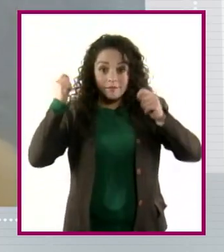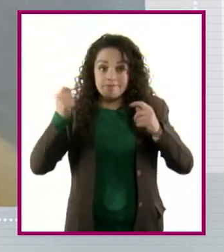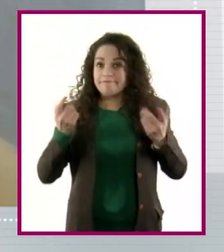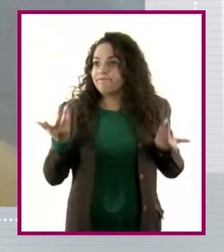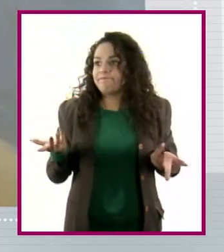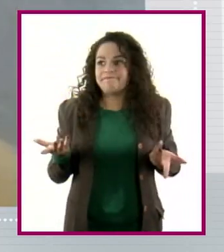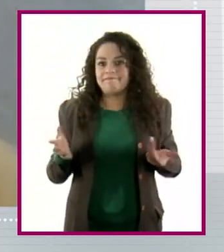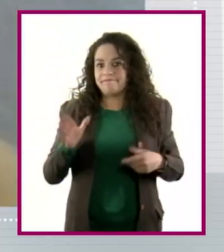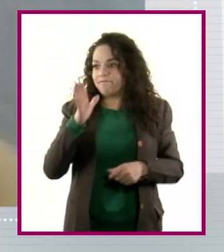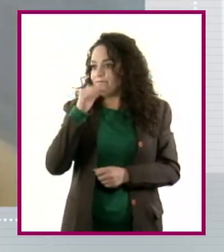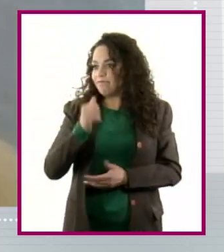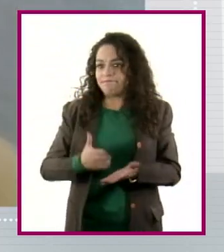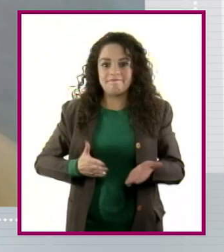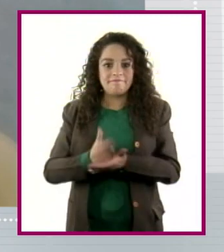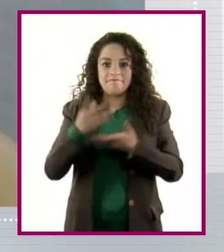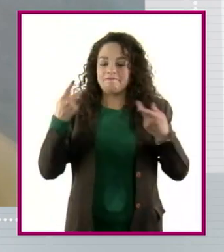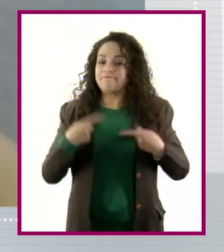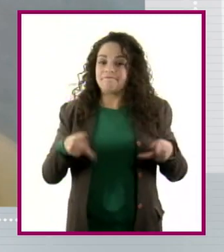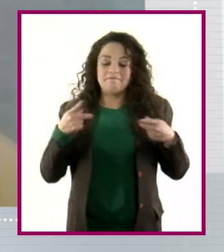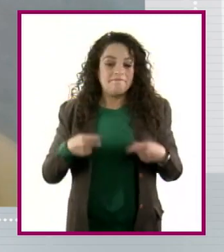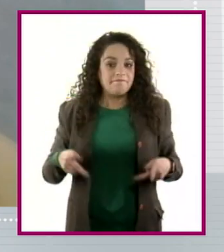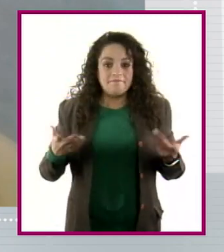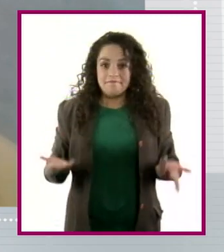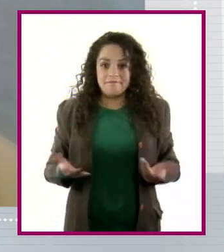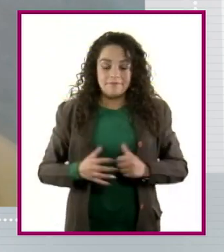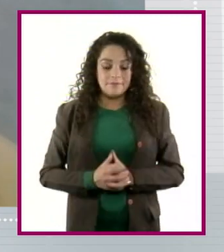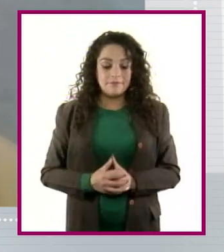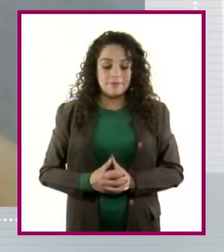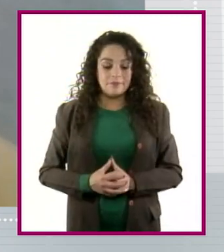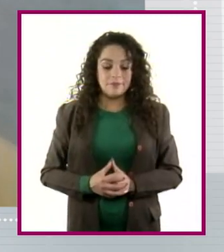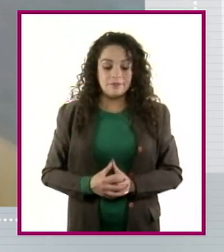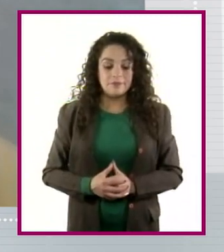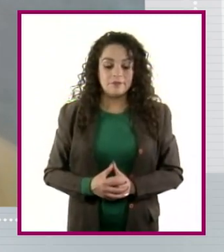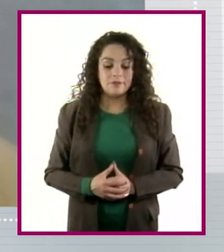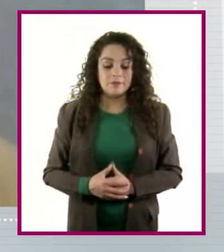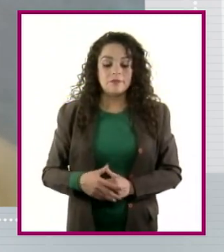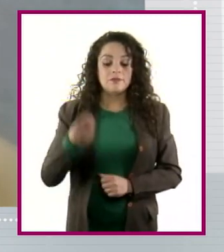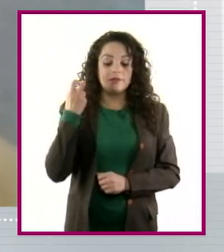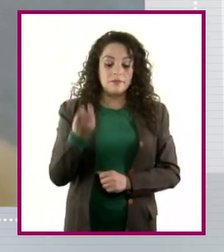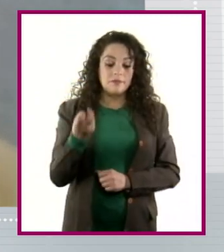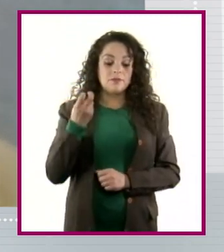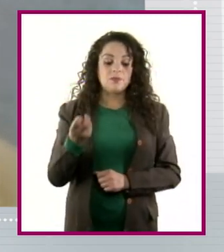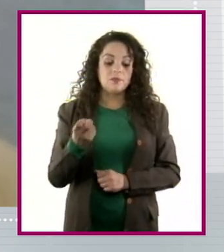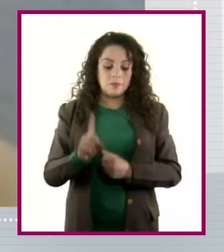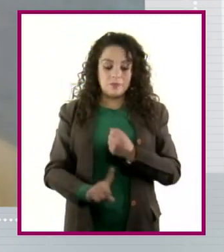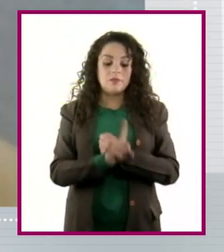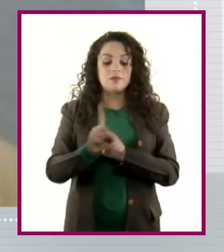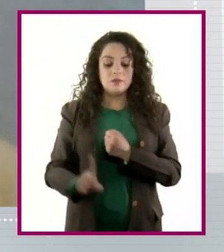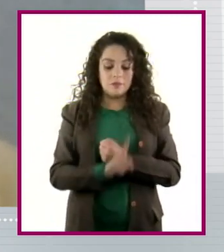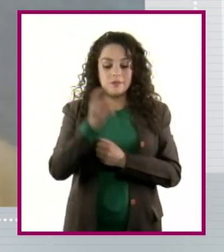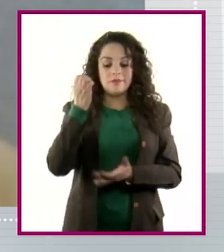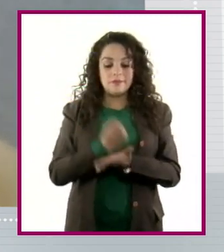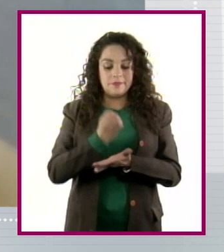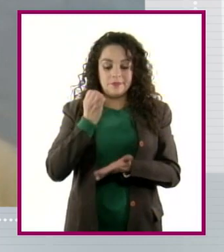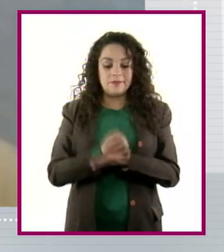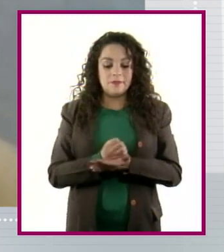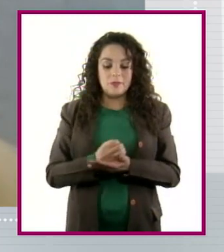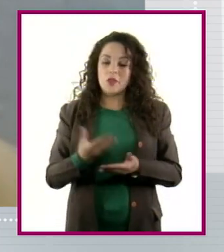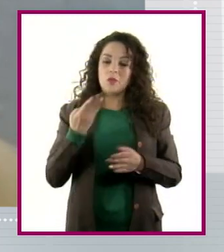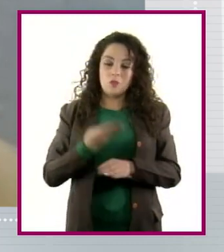al no permitirles también el acceso, ¿no? Y pues en este caso pues afectó la economía